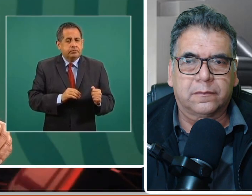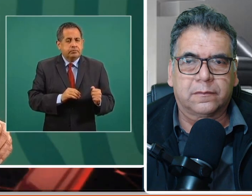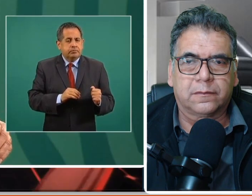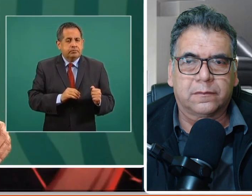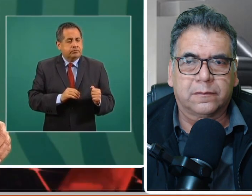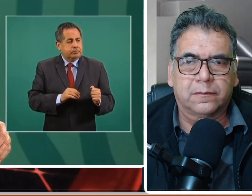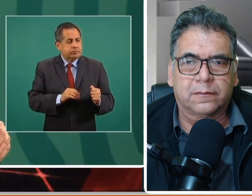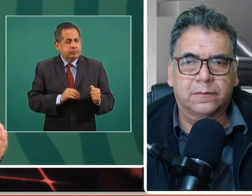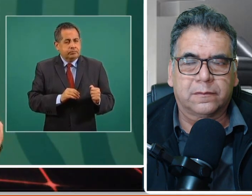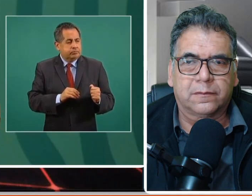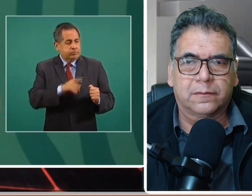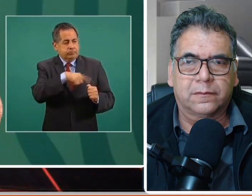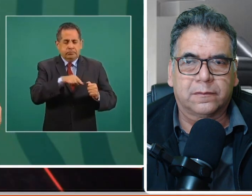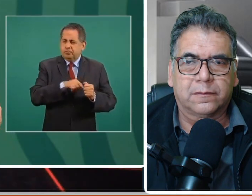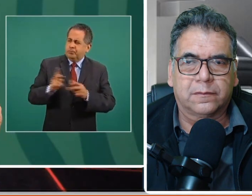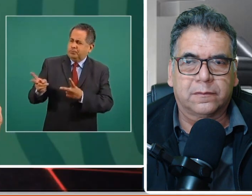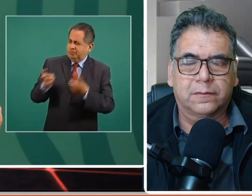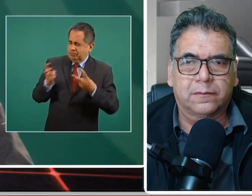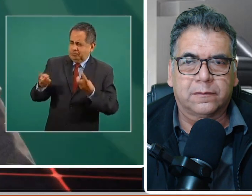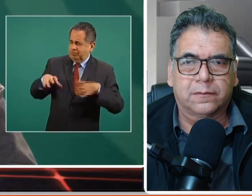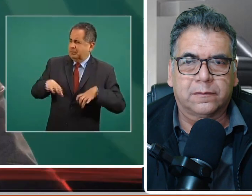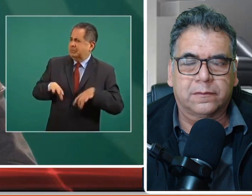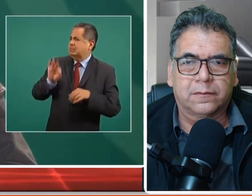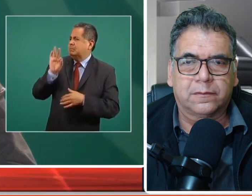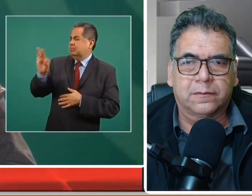convencidos, aturdidos o desorientados